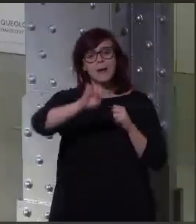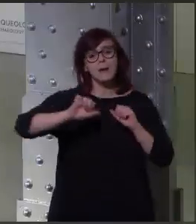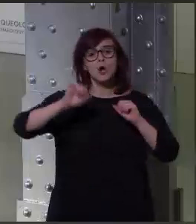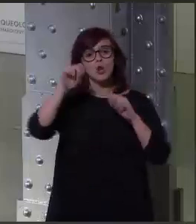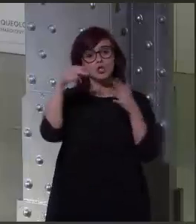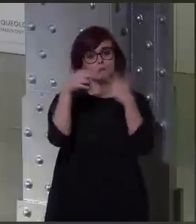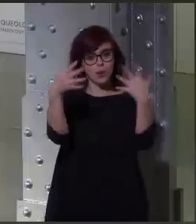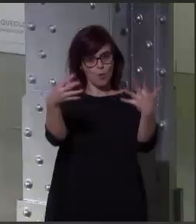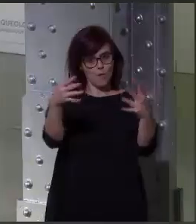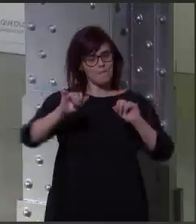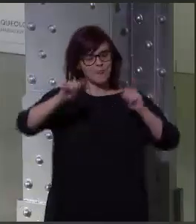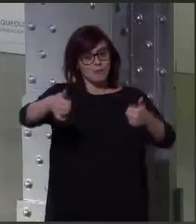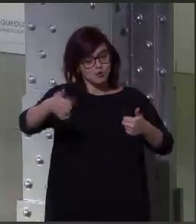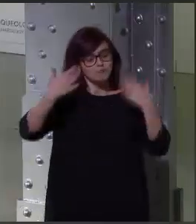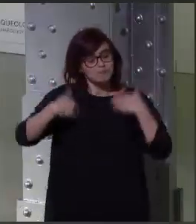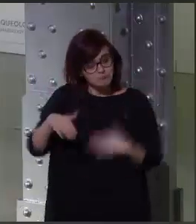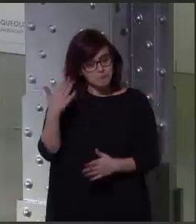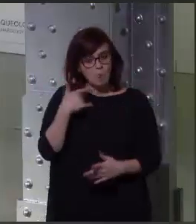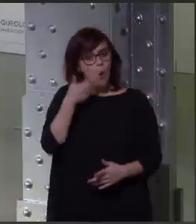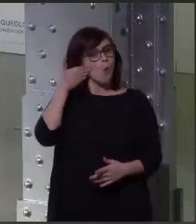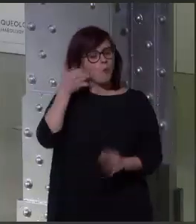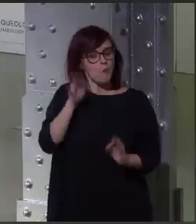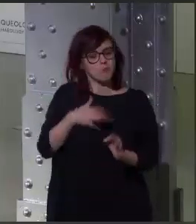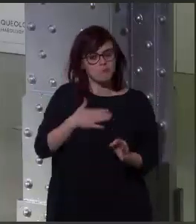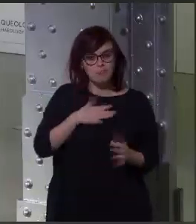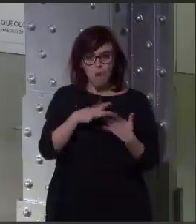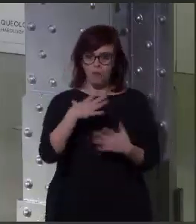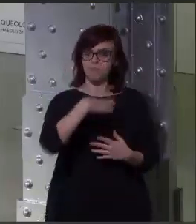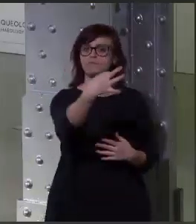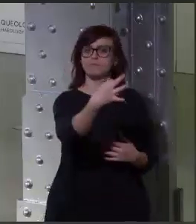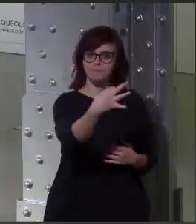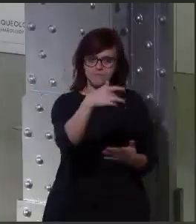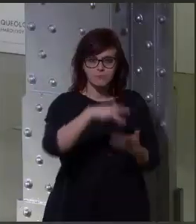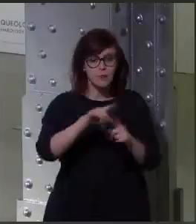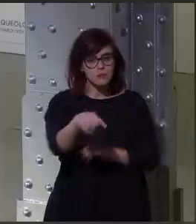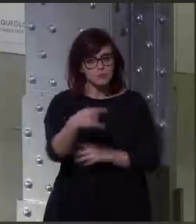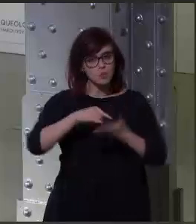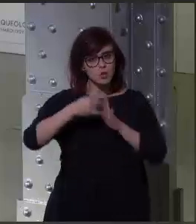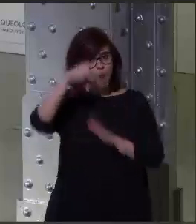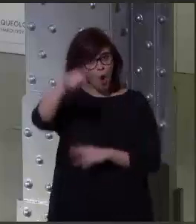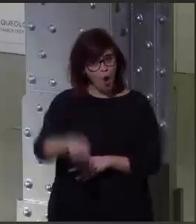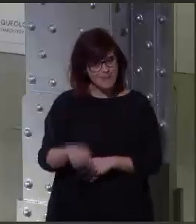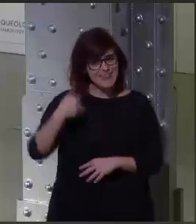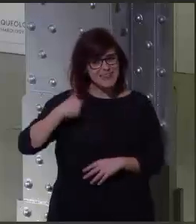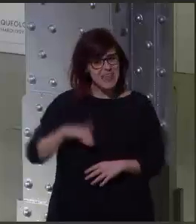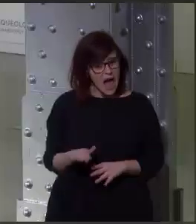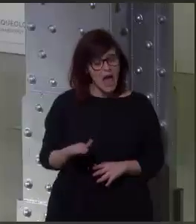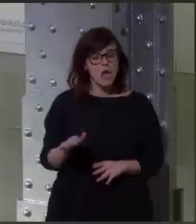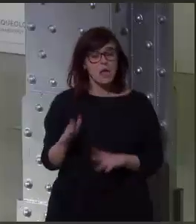fue un privilegio para mí que pensase en mi persona para este proyecto, y a día de hoy llevamos